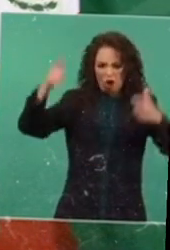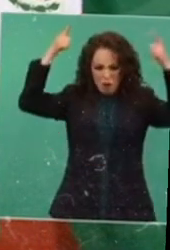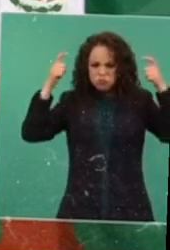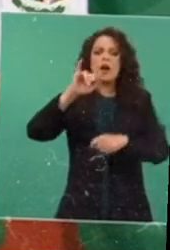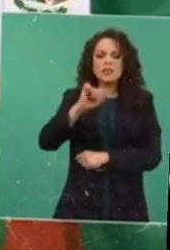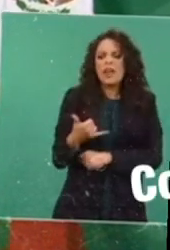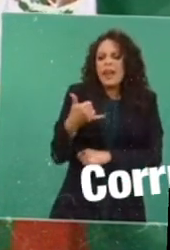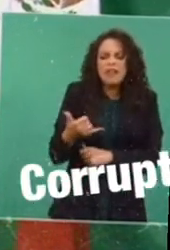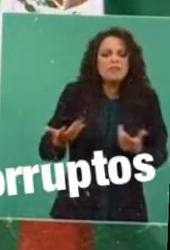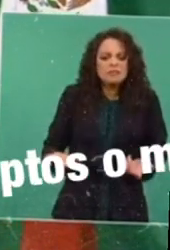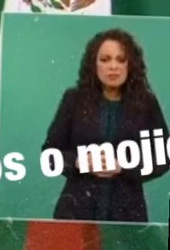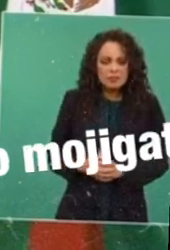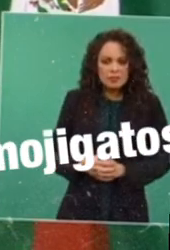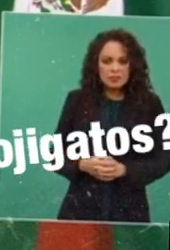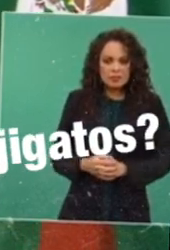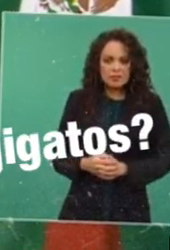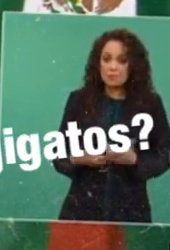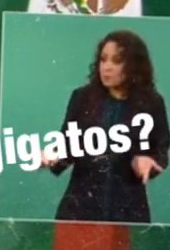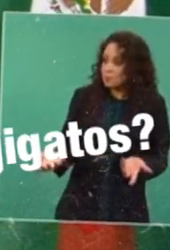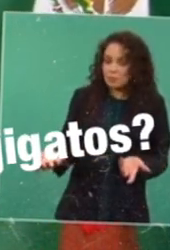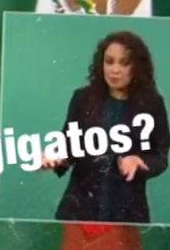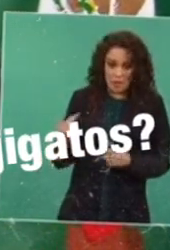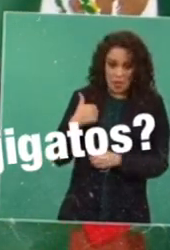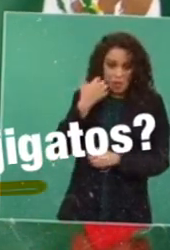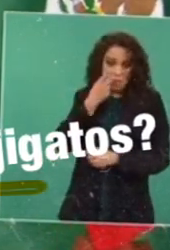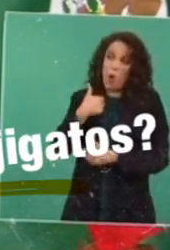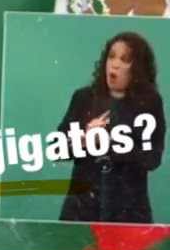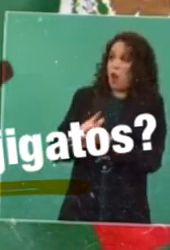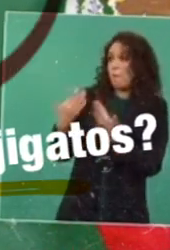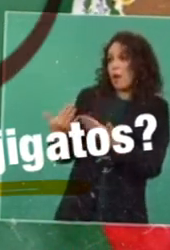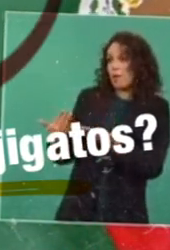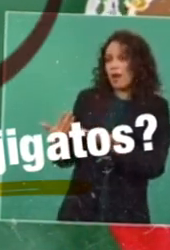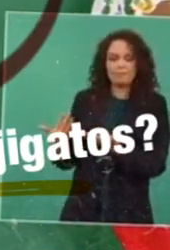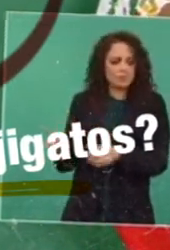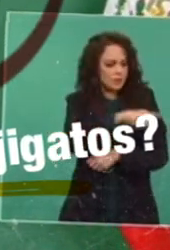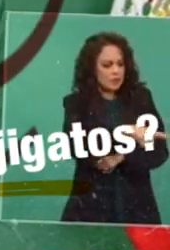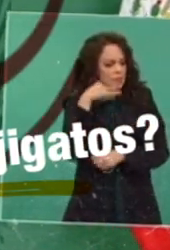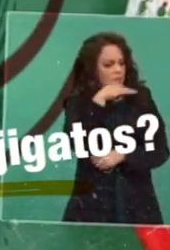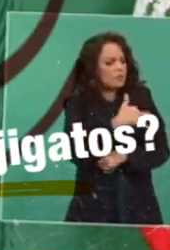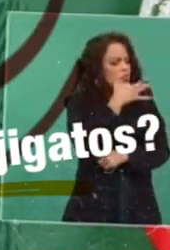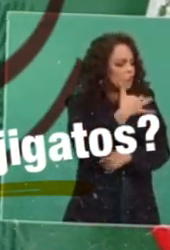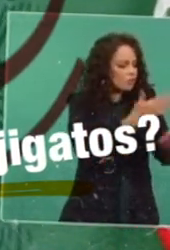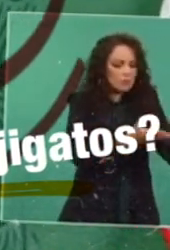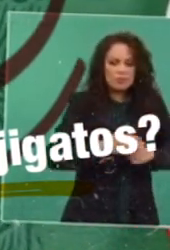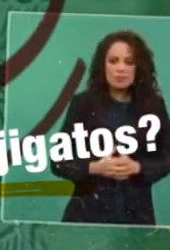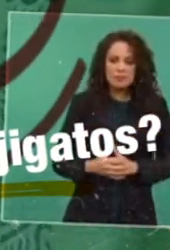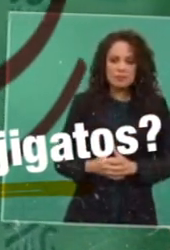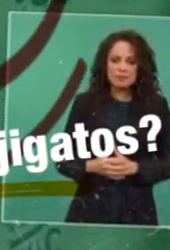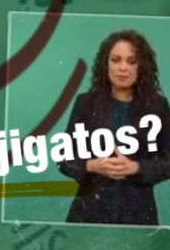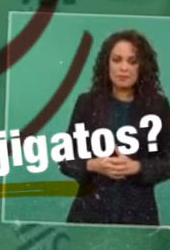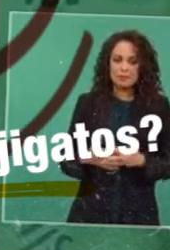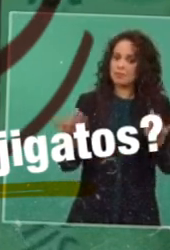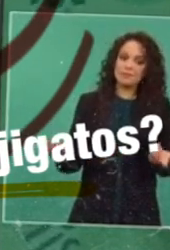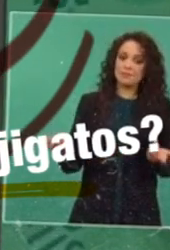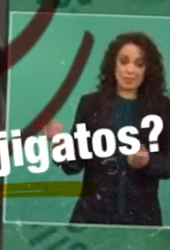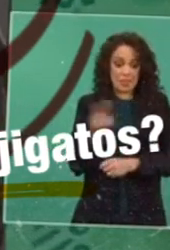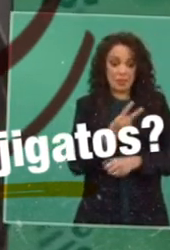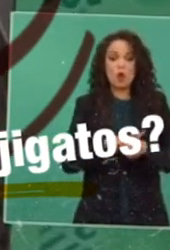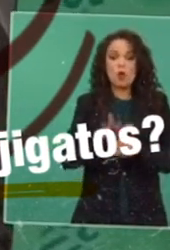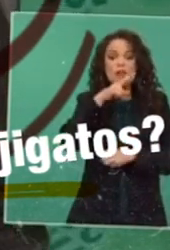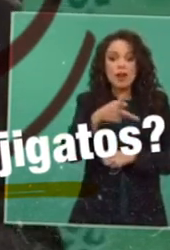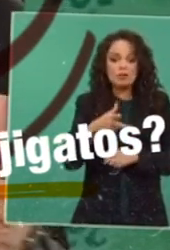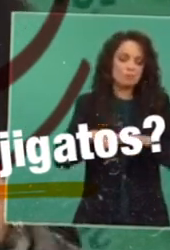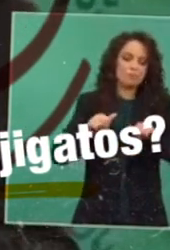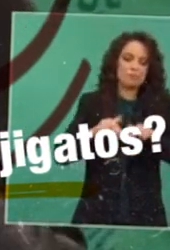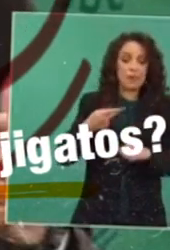No se le daban baños de pureza. ¿Y los otros? Corruptos, hipócritas. Claro que no me quedo con ninguno de los dos.